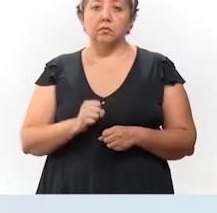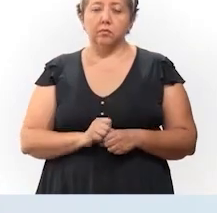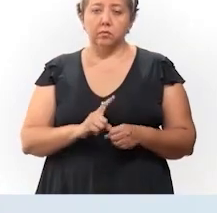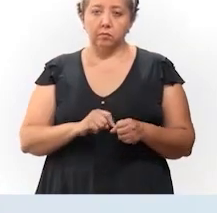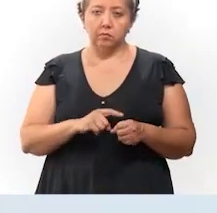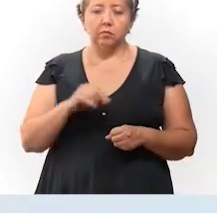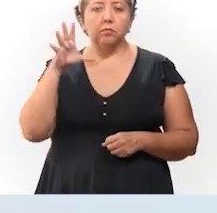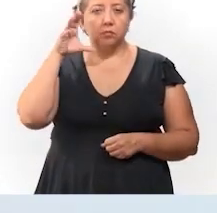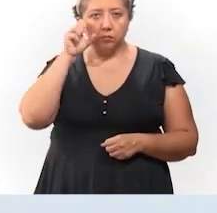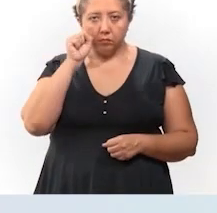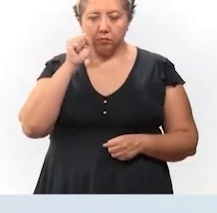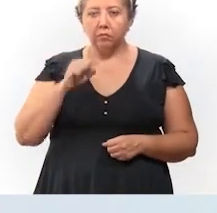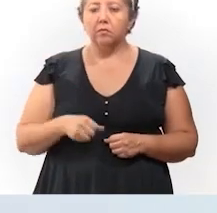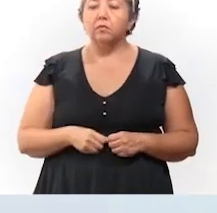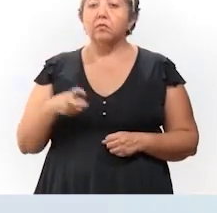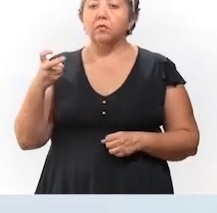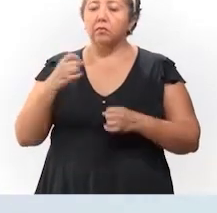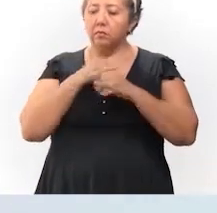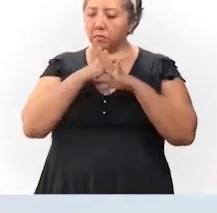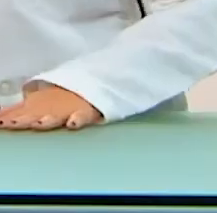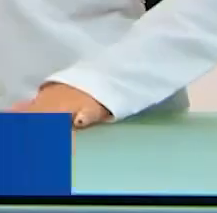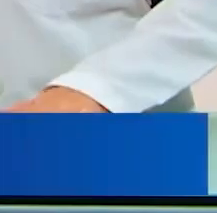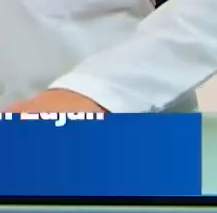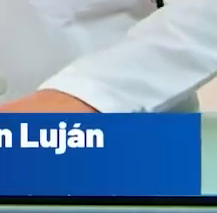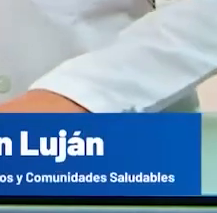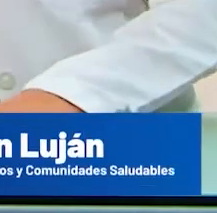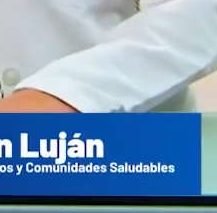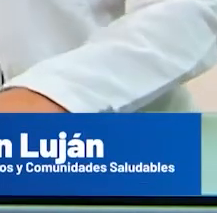salud marcan color naranja. Este es el reporte